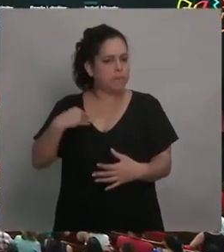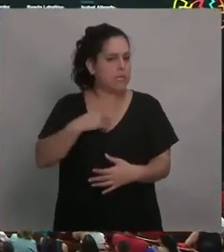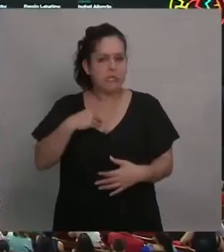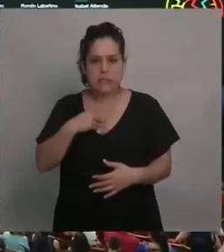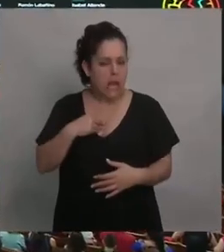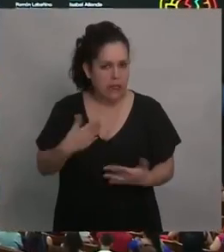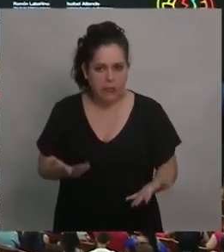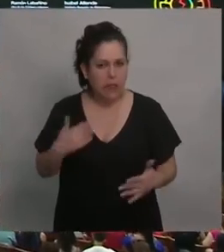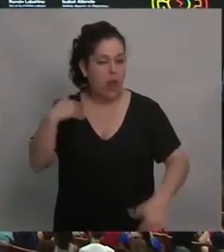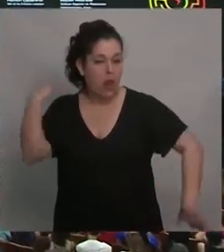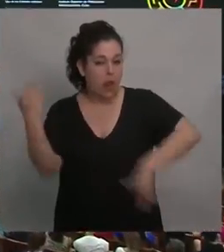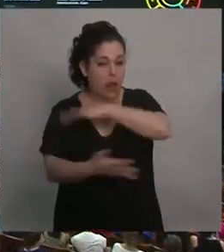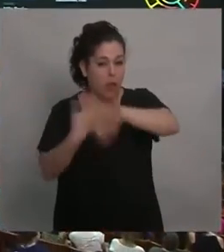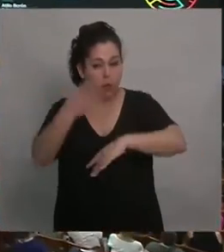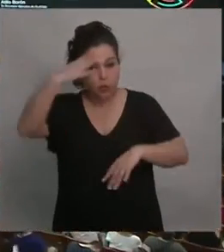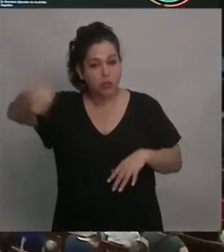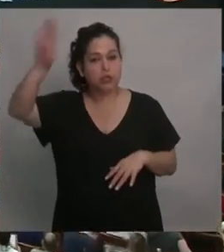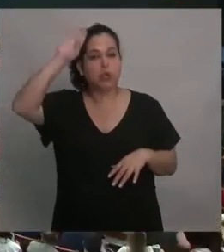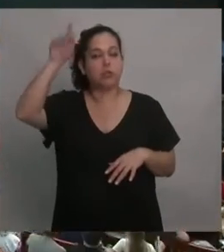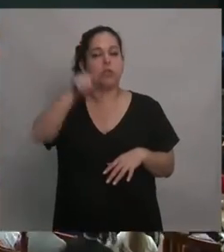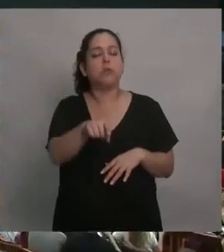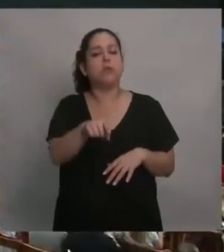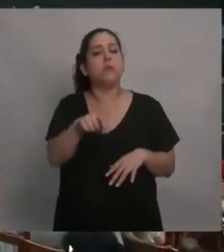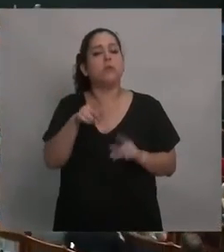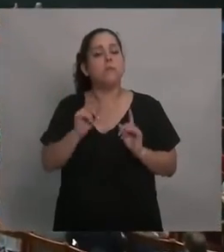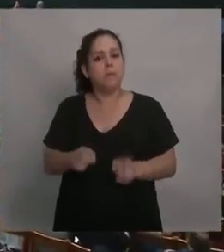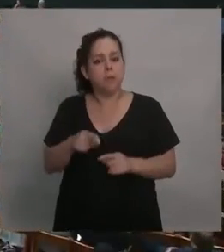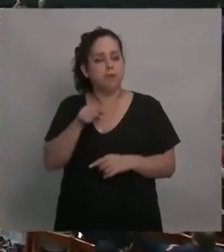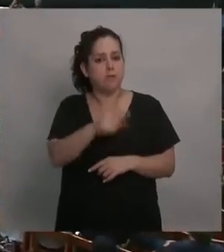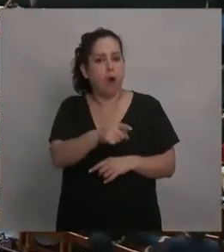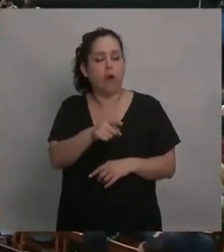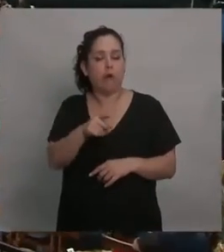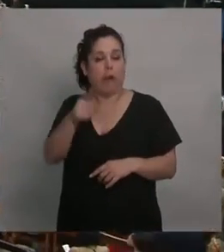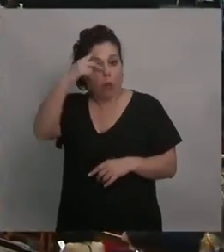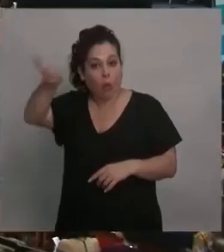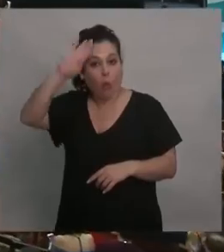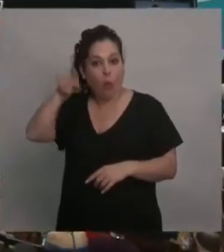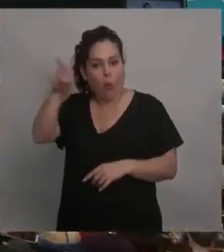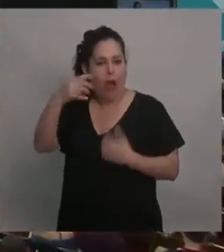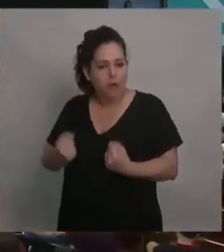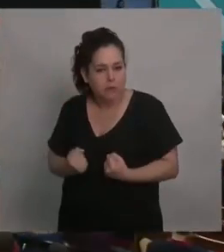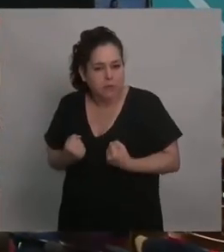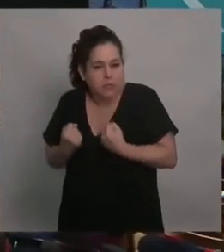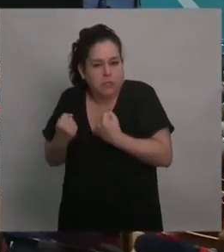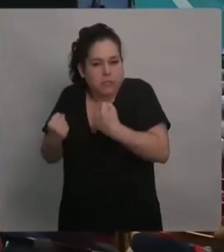sienten por la revolución, porque eso es lo que ha permitido que Cuba resista.